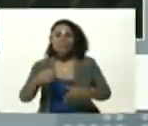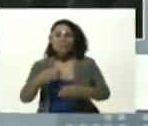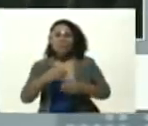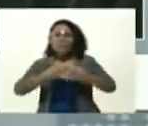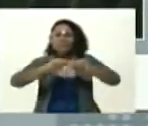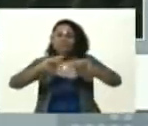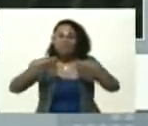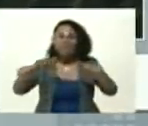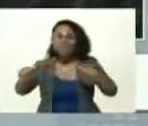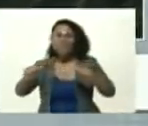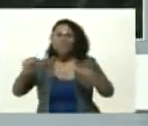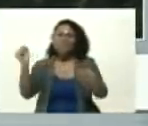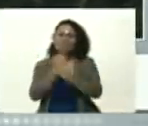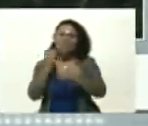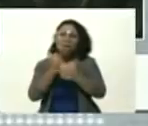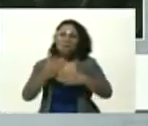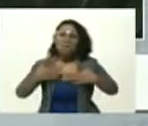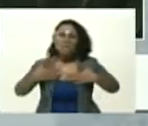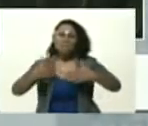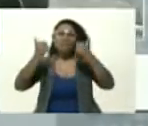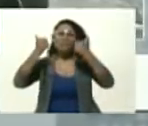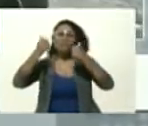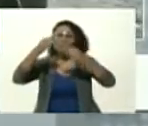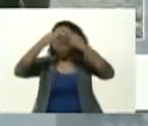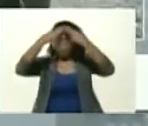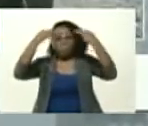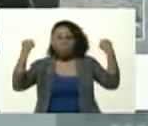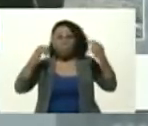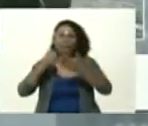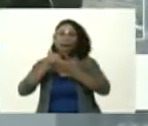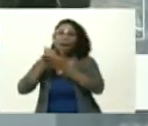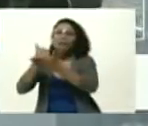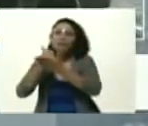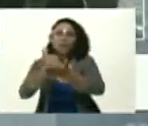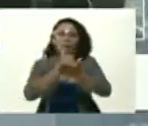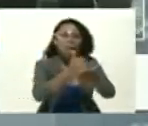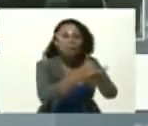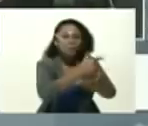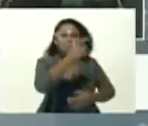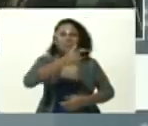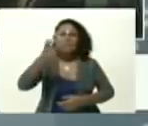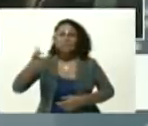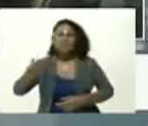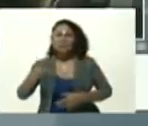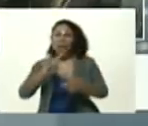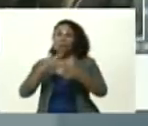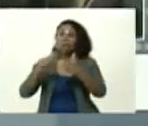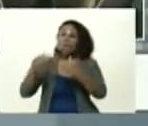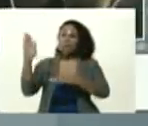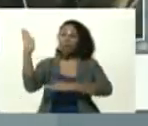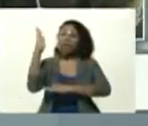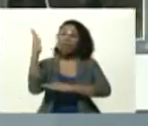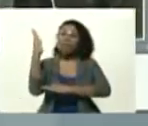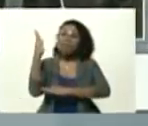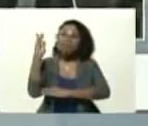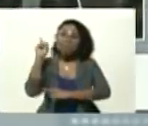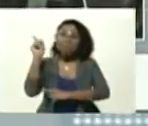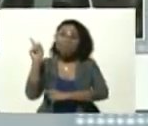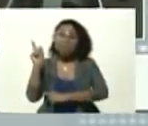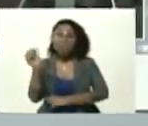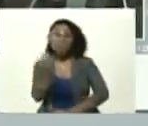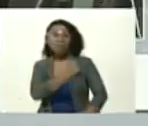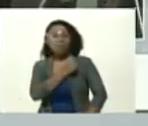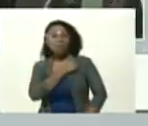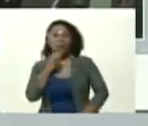barro, salvando al inocente, ayudando al que necesita. Y entonces de la Iglesia Católica, de ahí de los Andes,